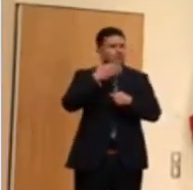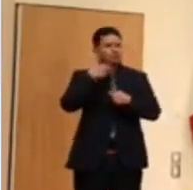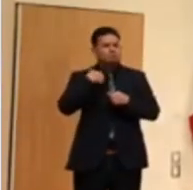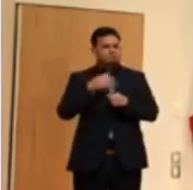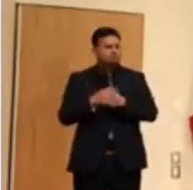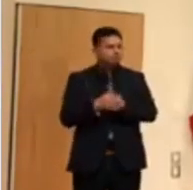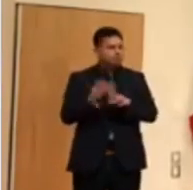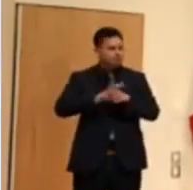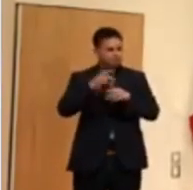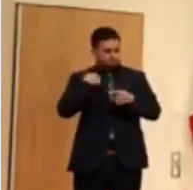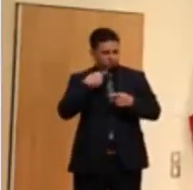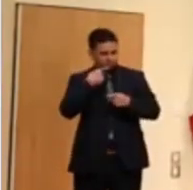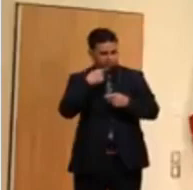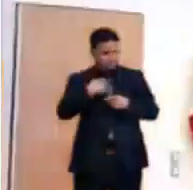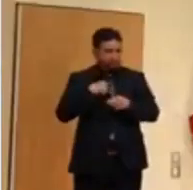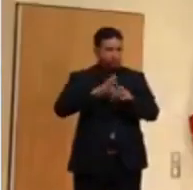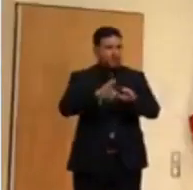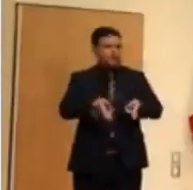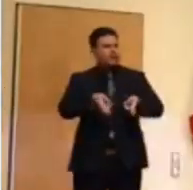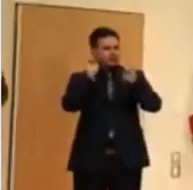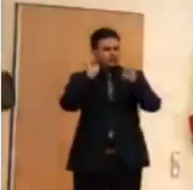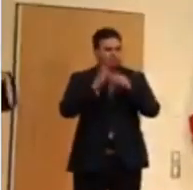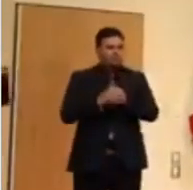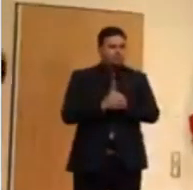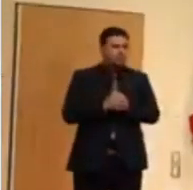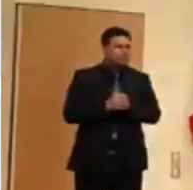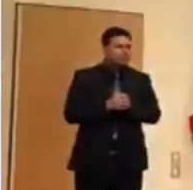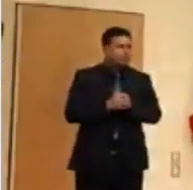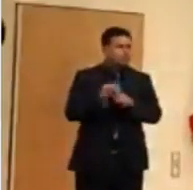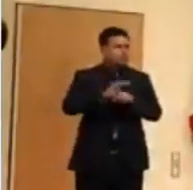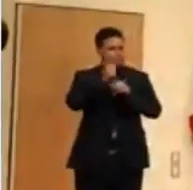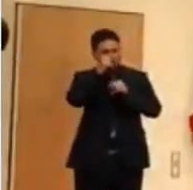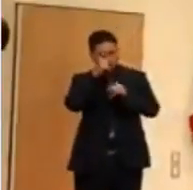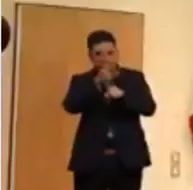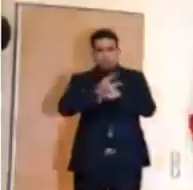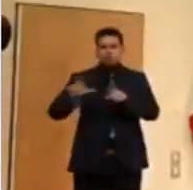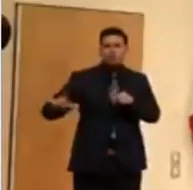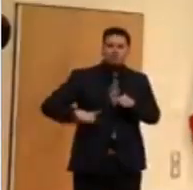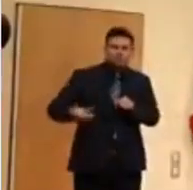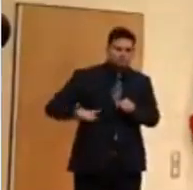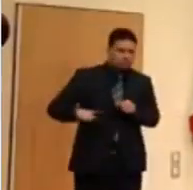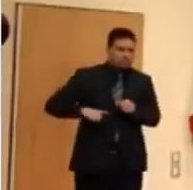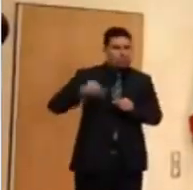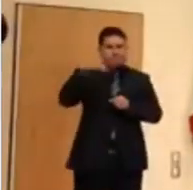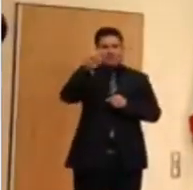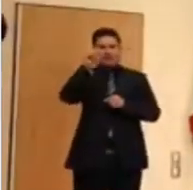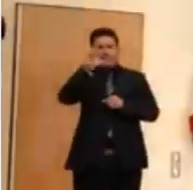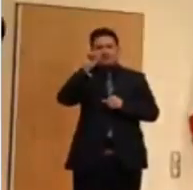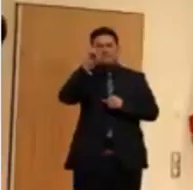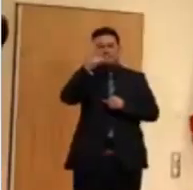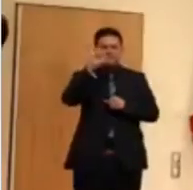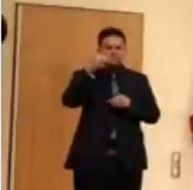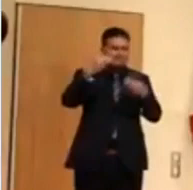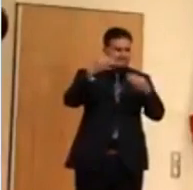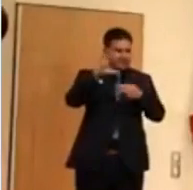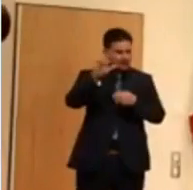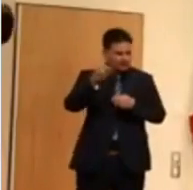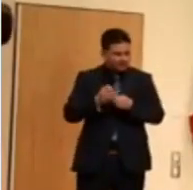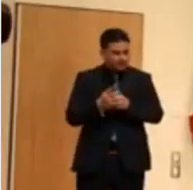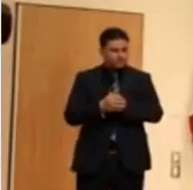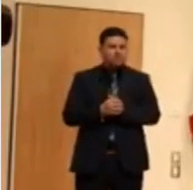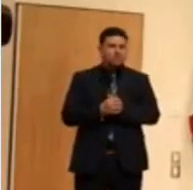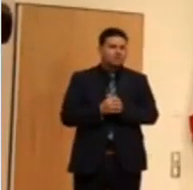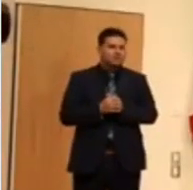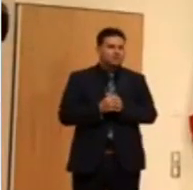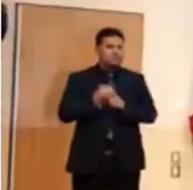prensa hace unos minutos aclaró que Patty Mercado se irá al Senado de la República y será sustituida por José Ramón Amieva, quien a partir